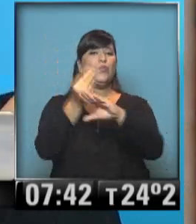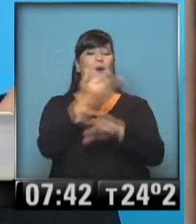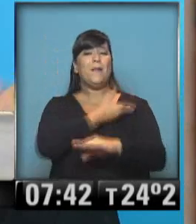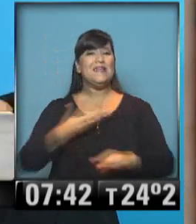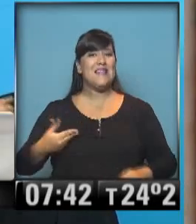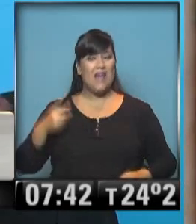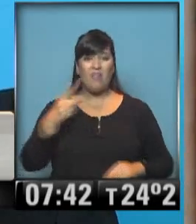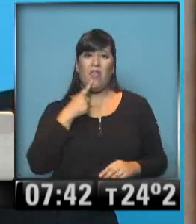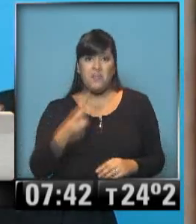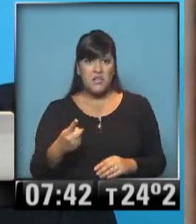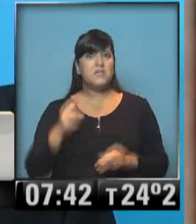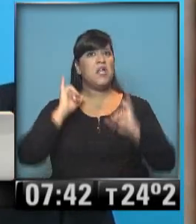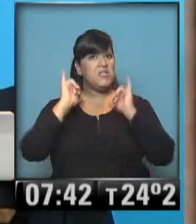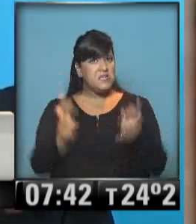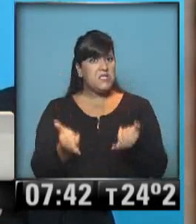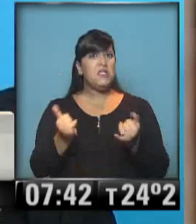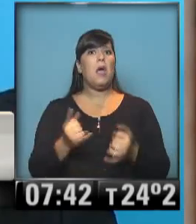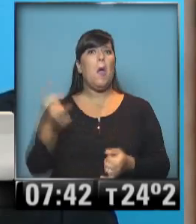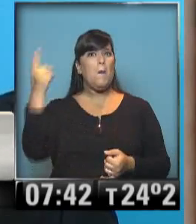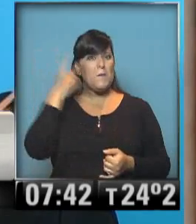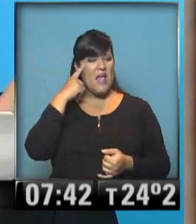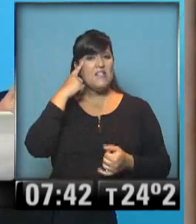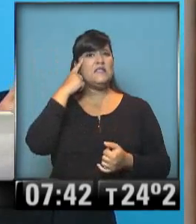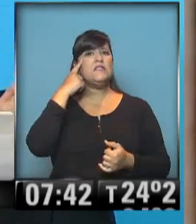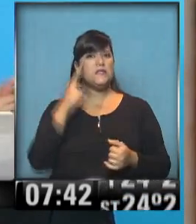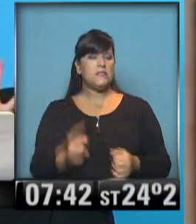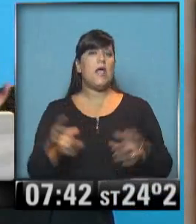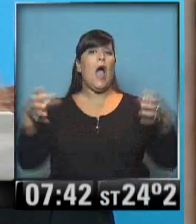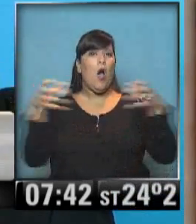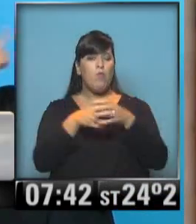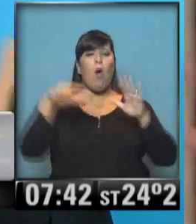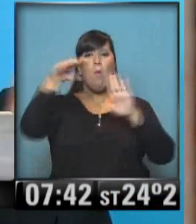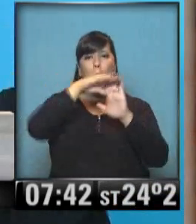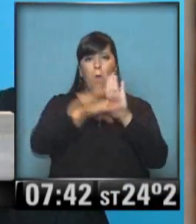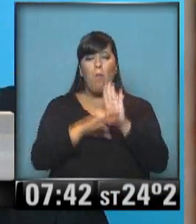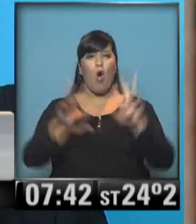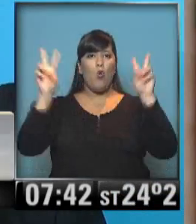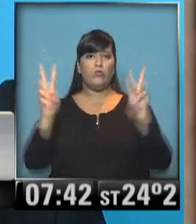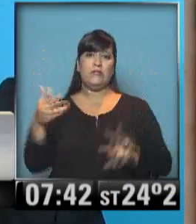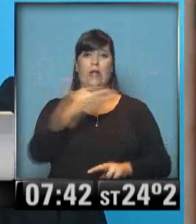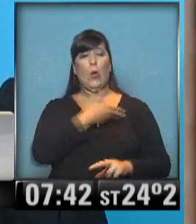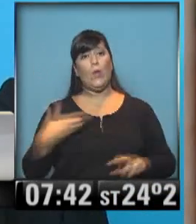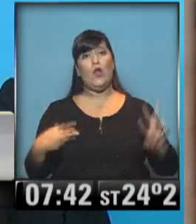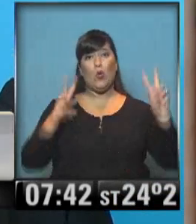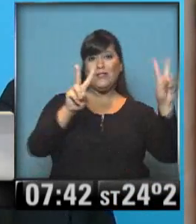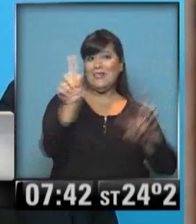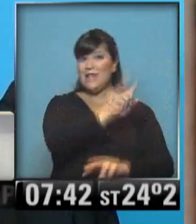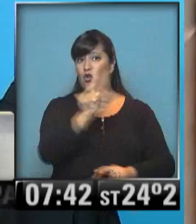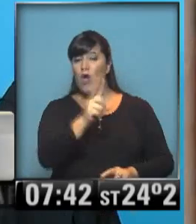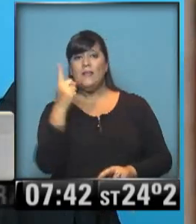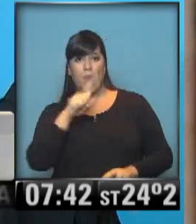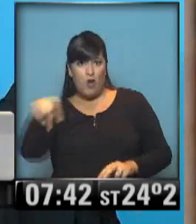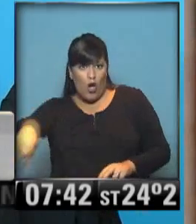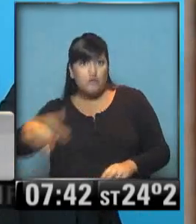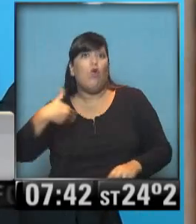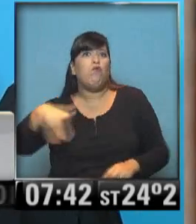que comparte el todos los principios del justicialismo salvo este gobierno que no es justicialista esto lo hizo